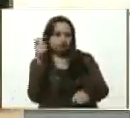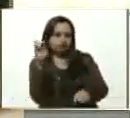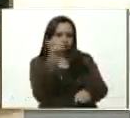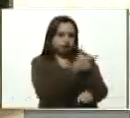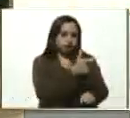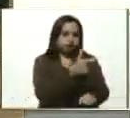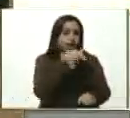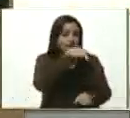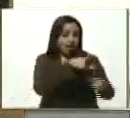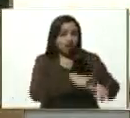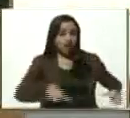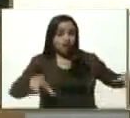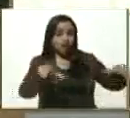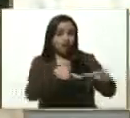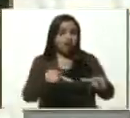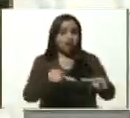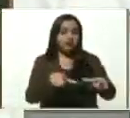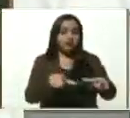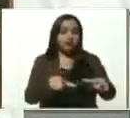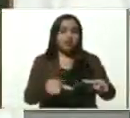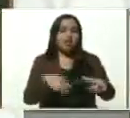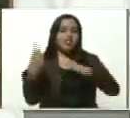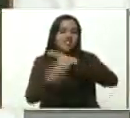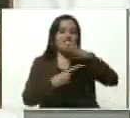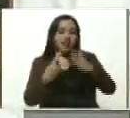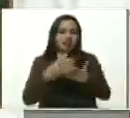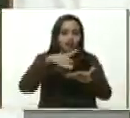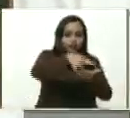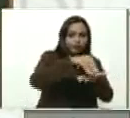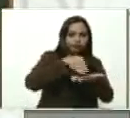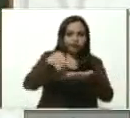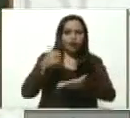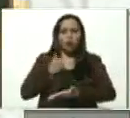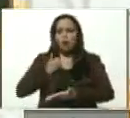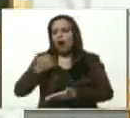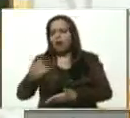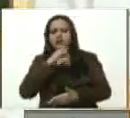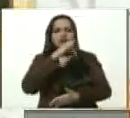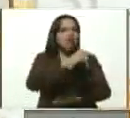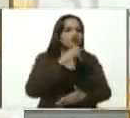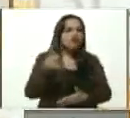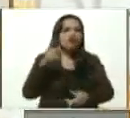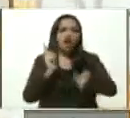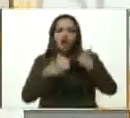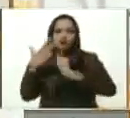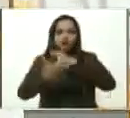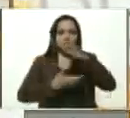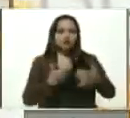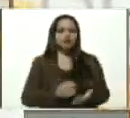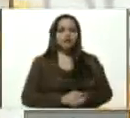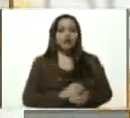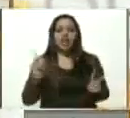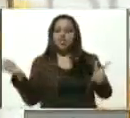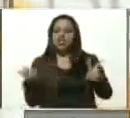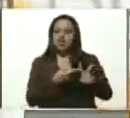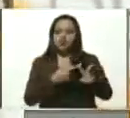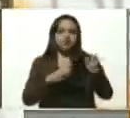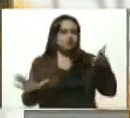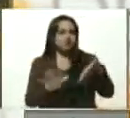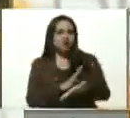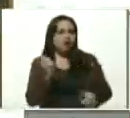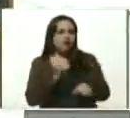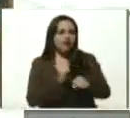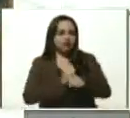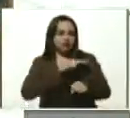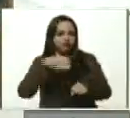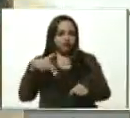salas situacionales y por eso ese despliegue para recibir cualquier denuncia, cualquier situación, cualquier problema que haya. El segundo instancia que